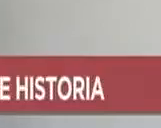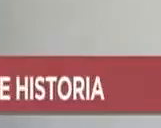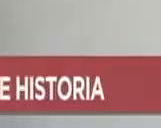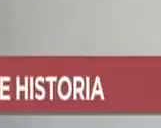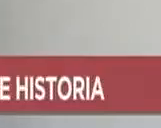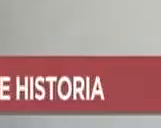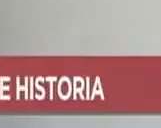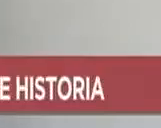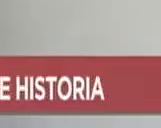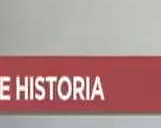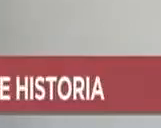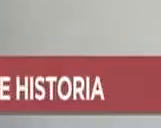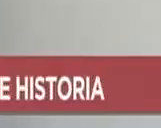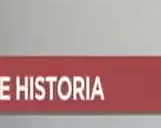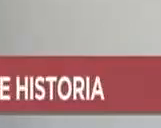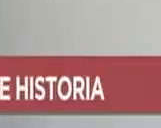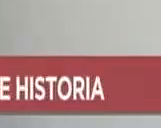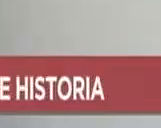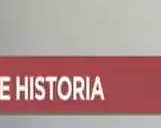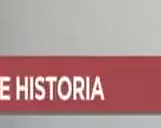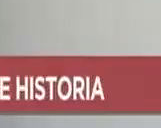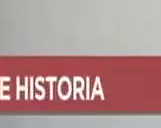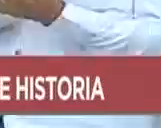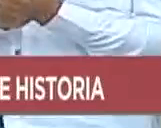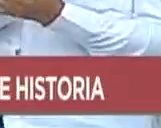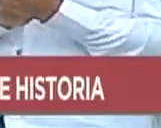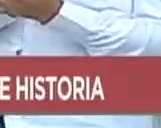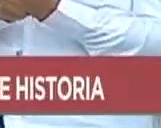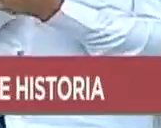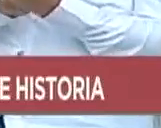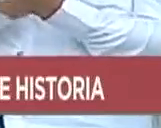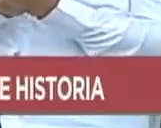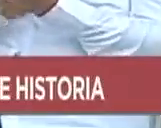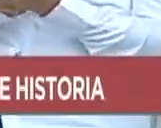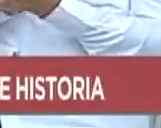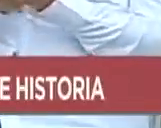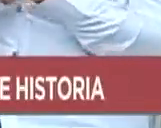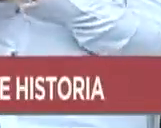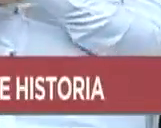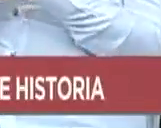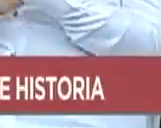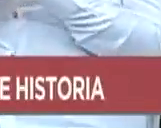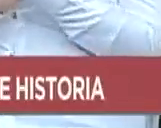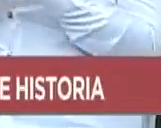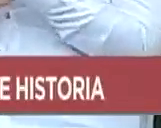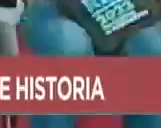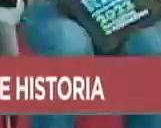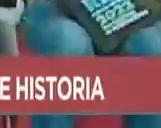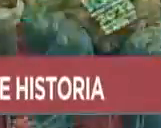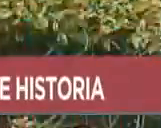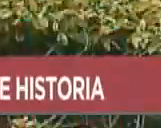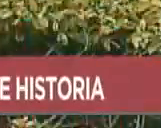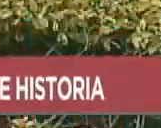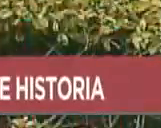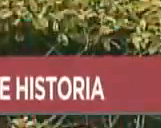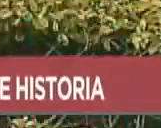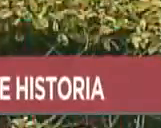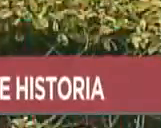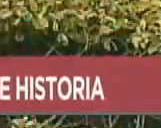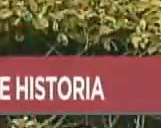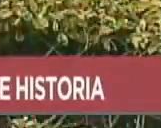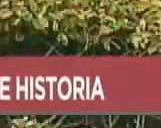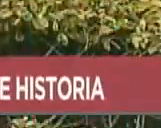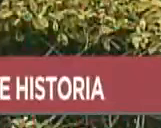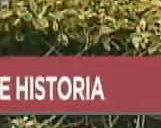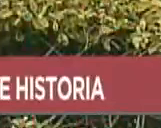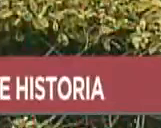sin observar el presente y mucho menos el pasado ese borrón y cuenta nueva que pedía barack obama que realmente lo